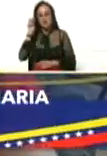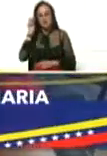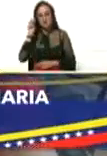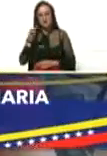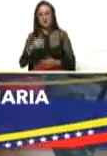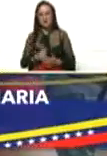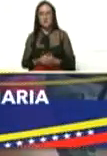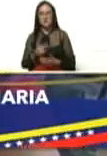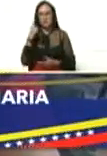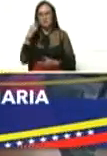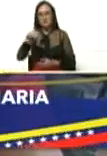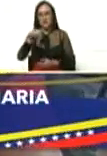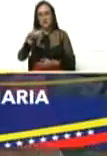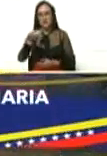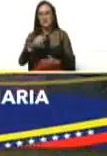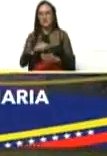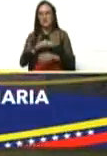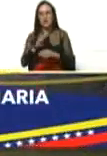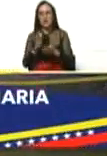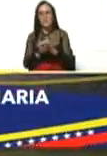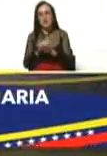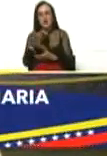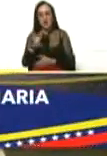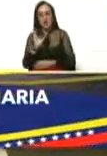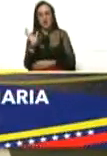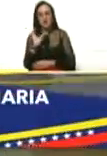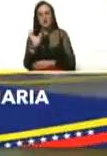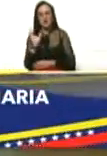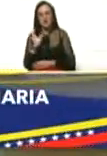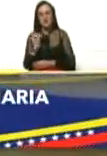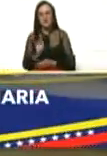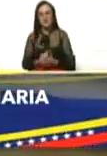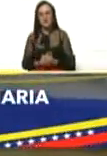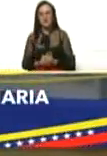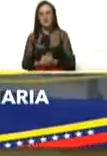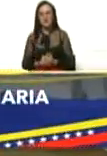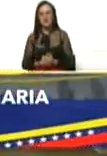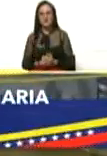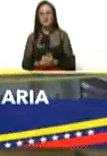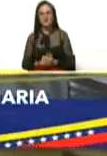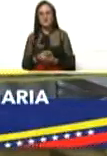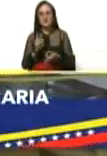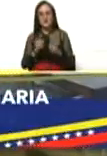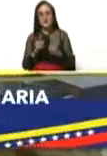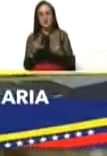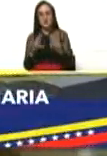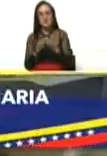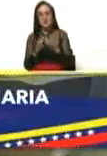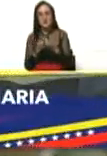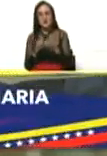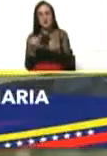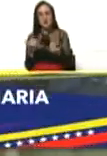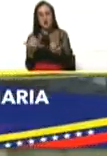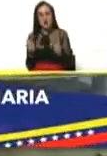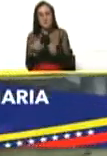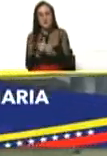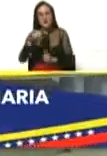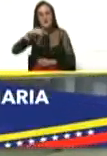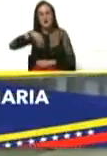sabe, presidente, y compañeros allá en Caracas, y por supuesto los compañeros y las compañeras que nos están acompañando